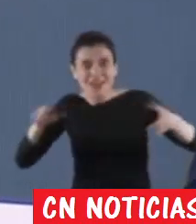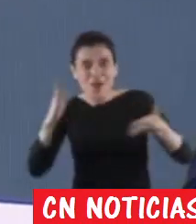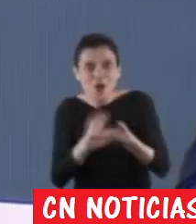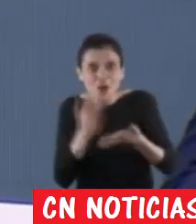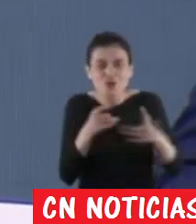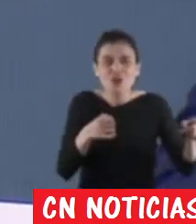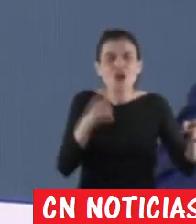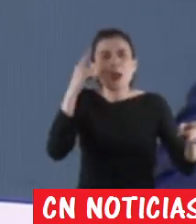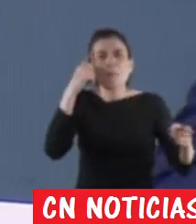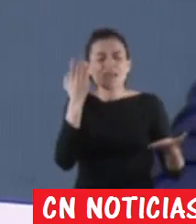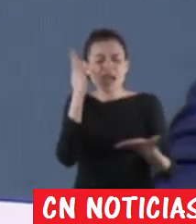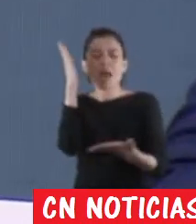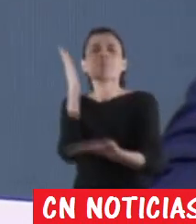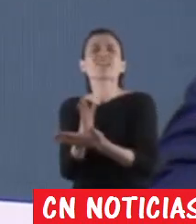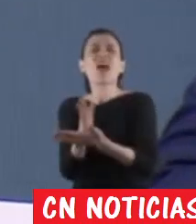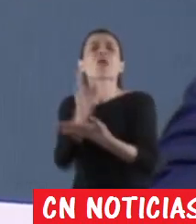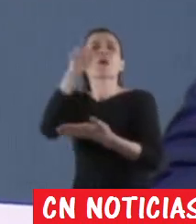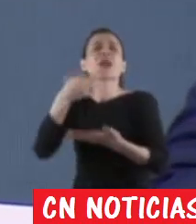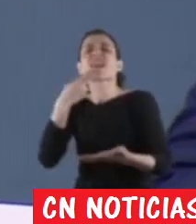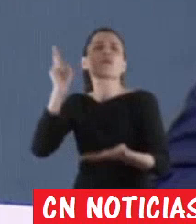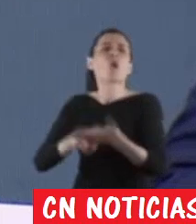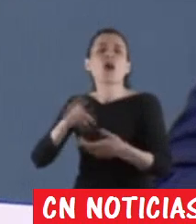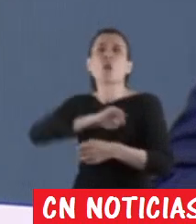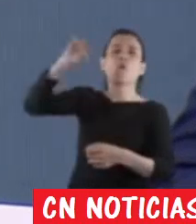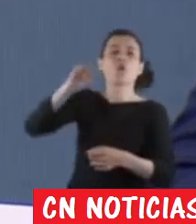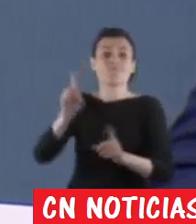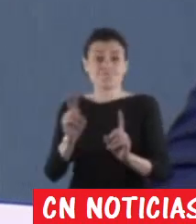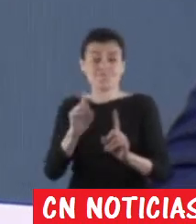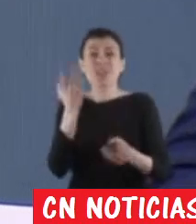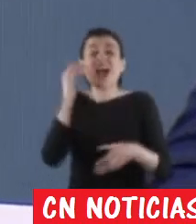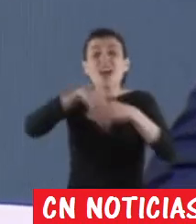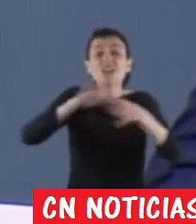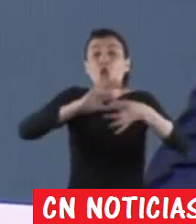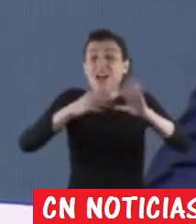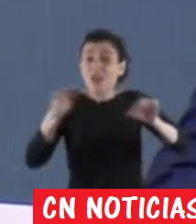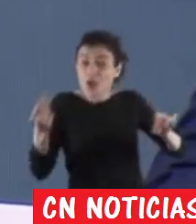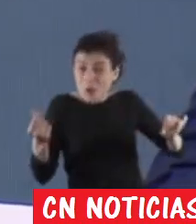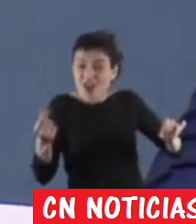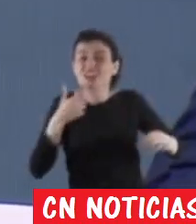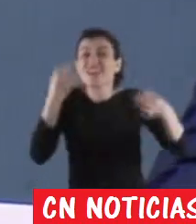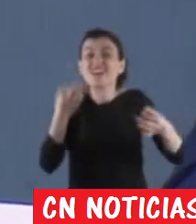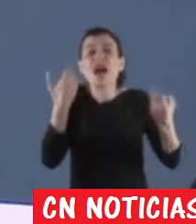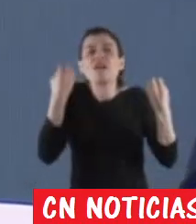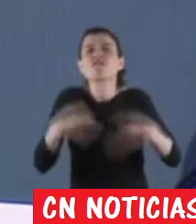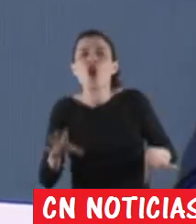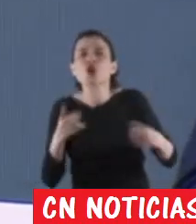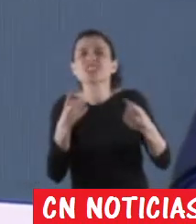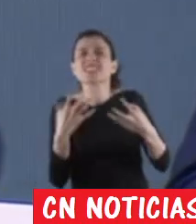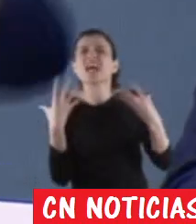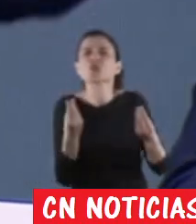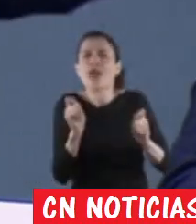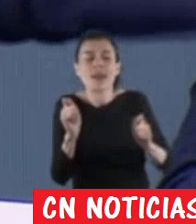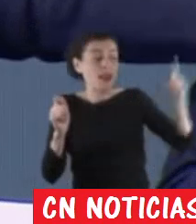se piensa que es el centro de la cadena. En las cadenas de valor, los eslabones más débiles, paradójicamente, son las